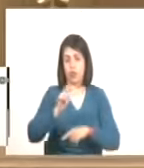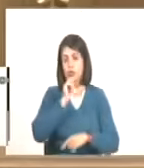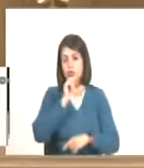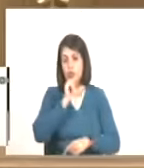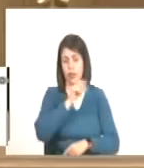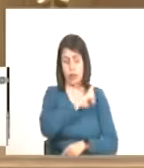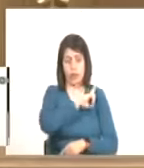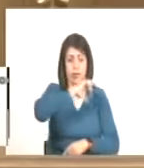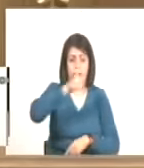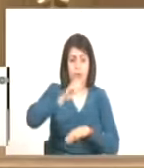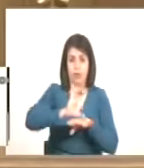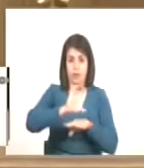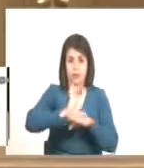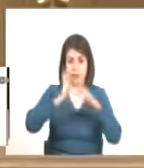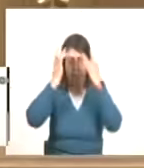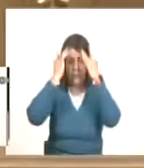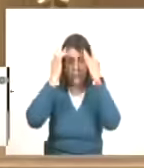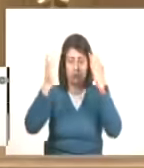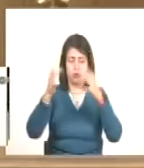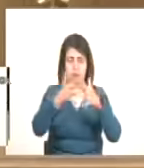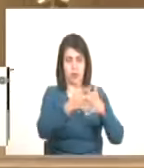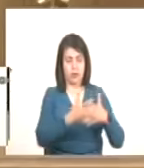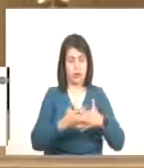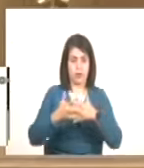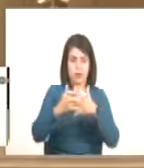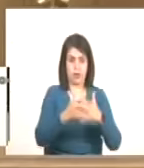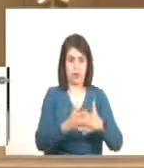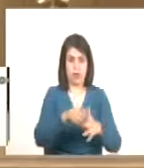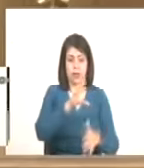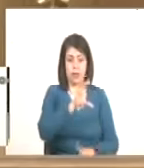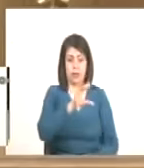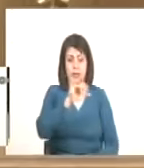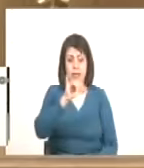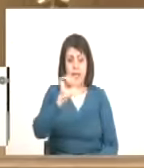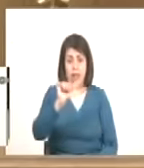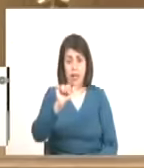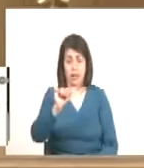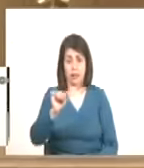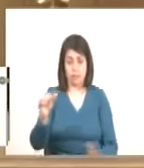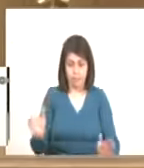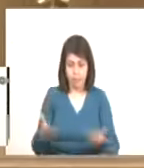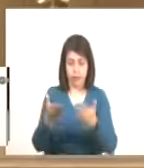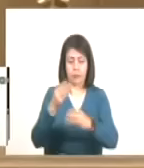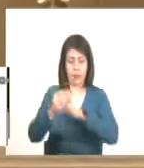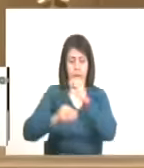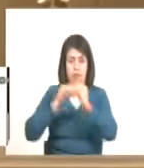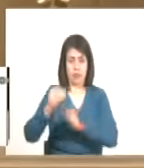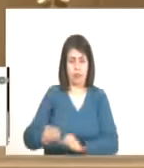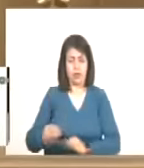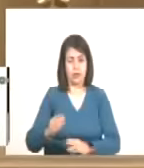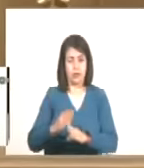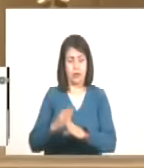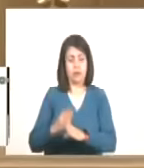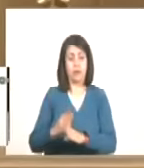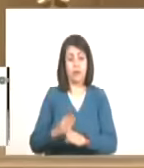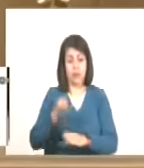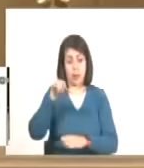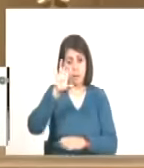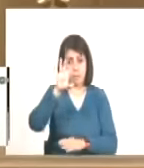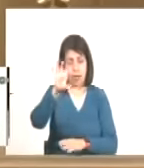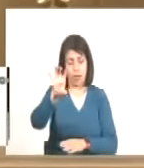de la Agencia Central de Inteligencia de los Estados Unidos, la CIA, mientras impulsaba la instalación de la lucha armada